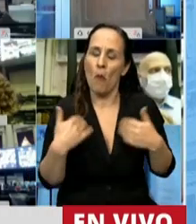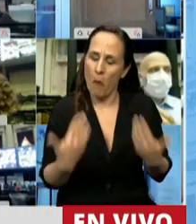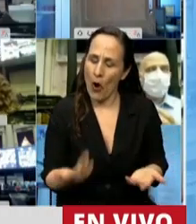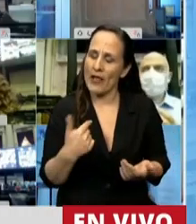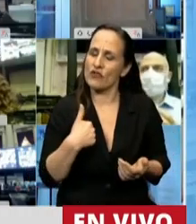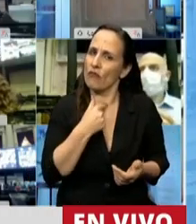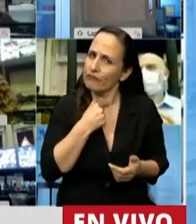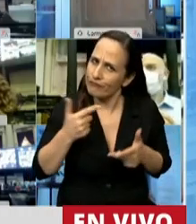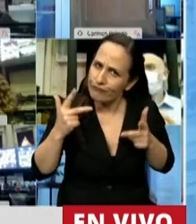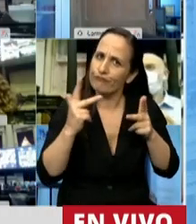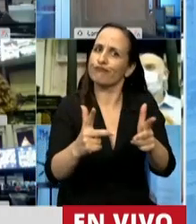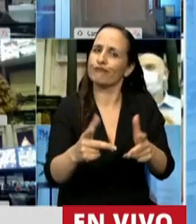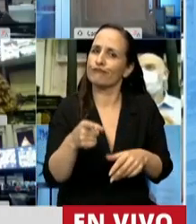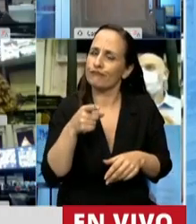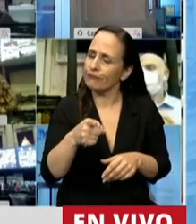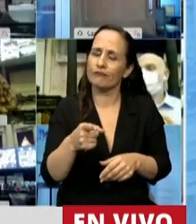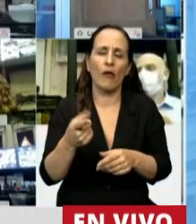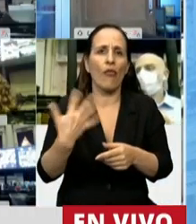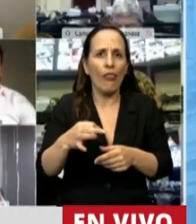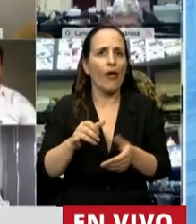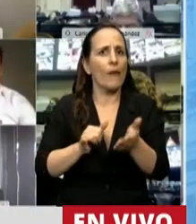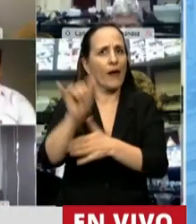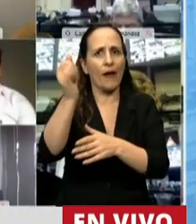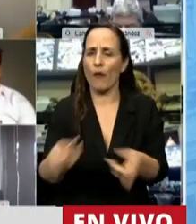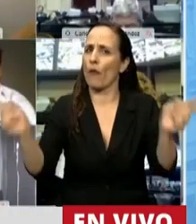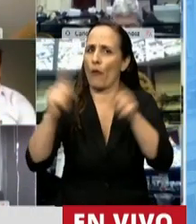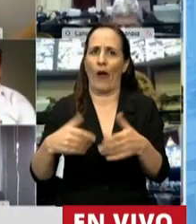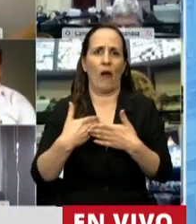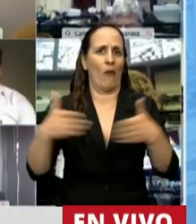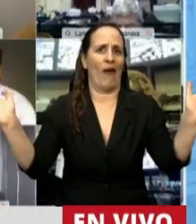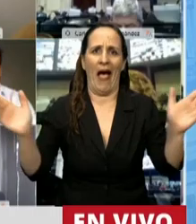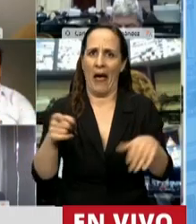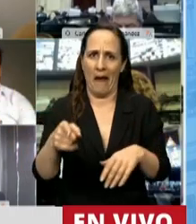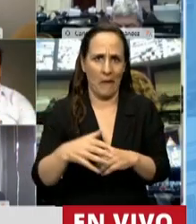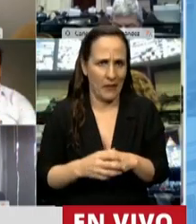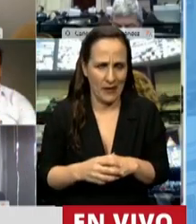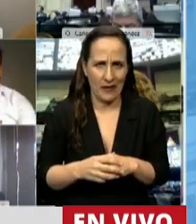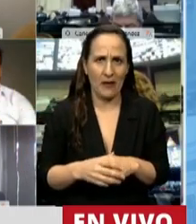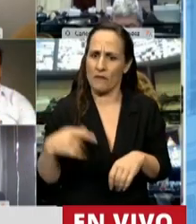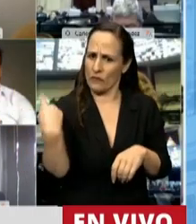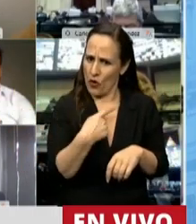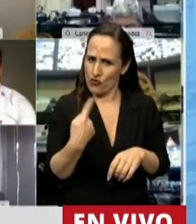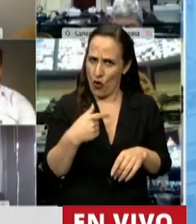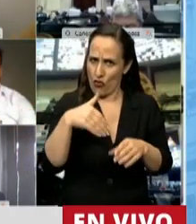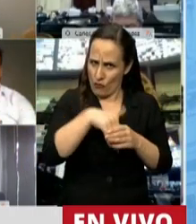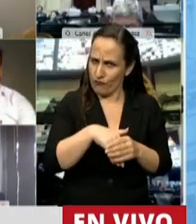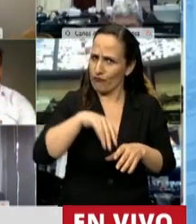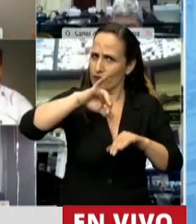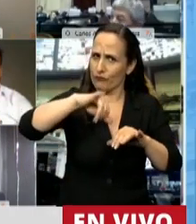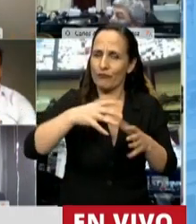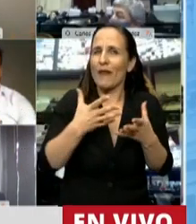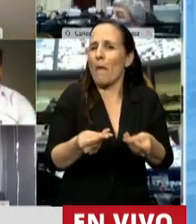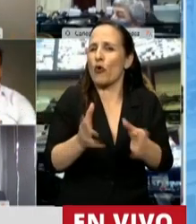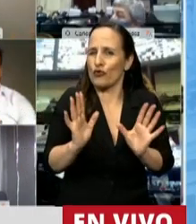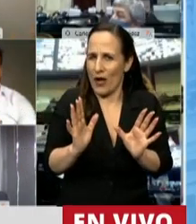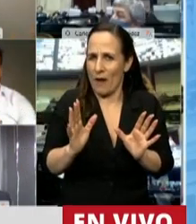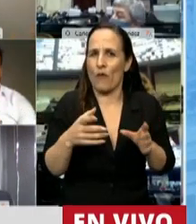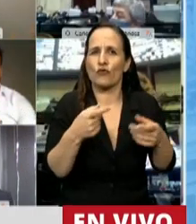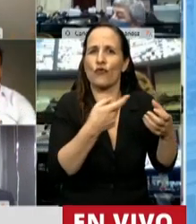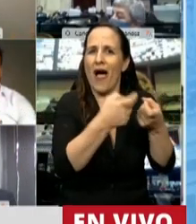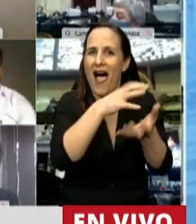manifestar la necesidad de reabrir el aeropuerto del palomar acompañamos desde este recinto a todas aquellas organizaciones